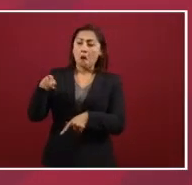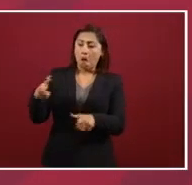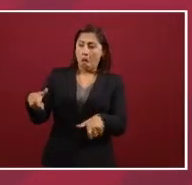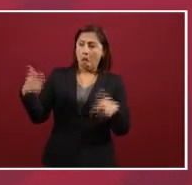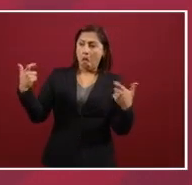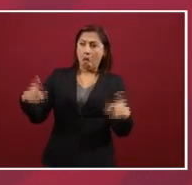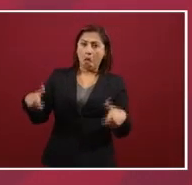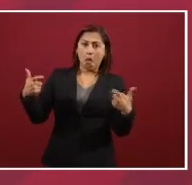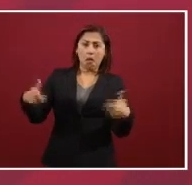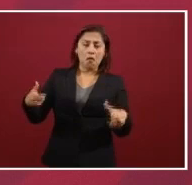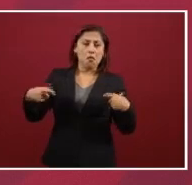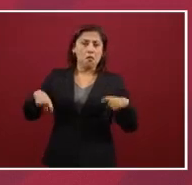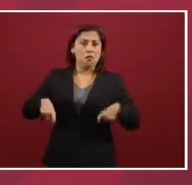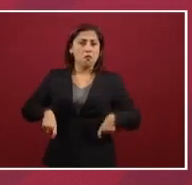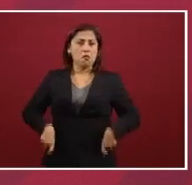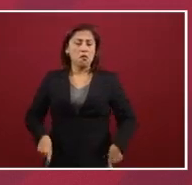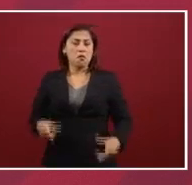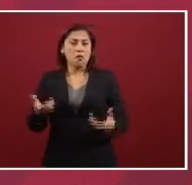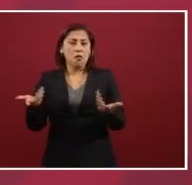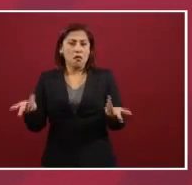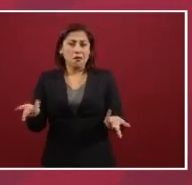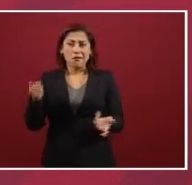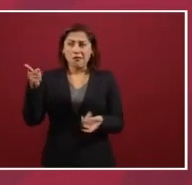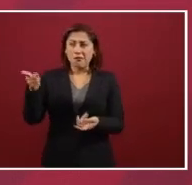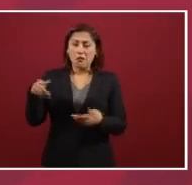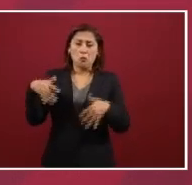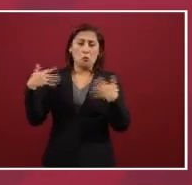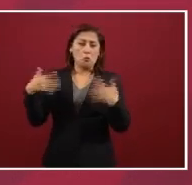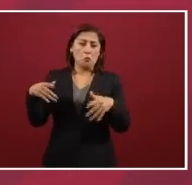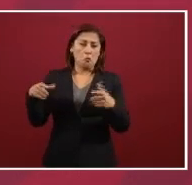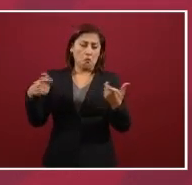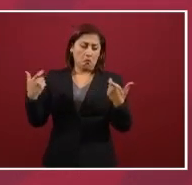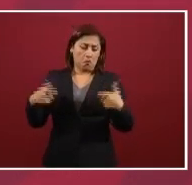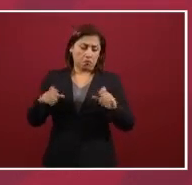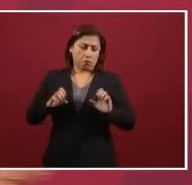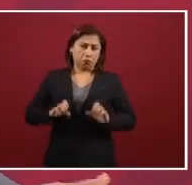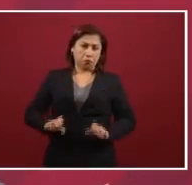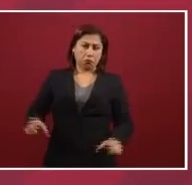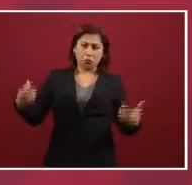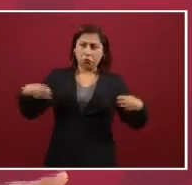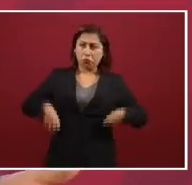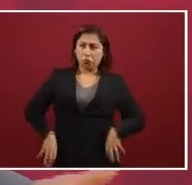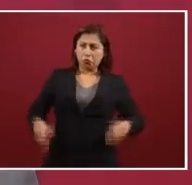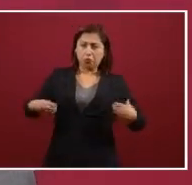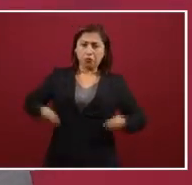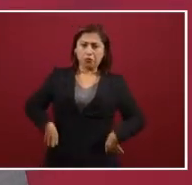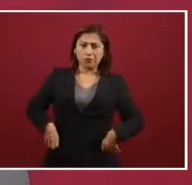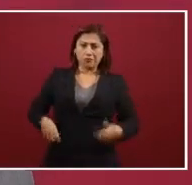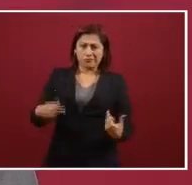colmados de atenciones y de privilegios, y yo